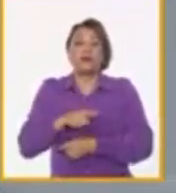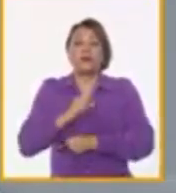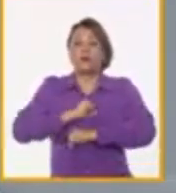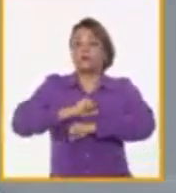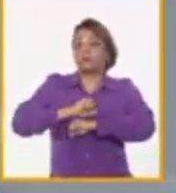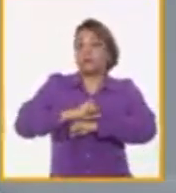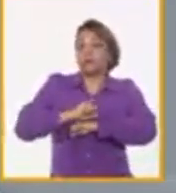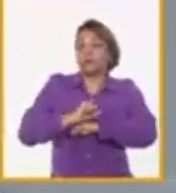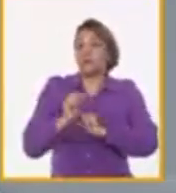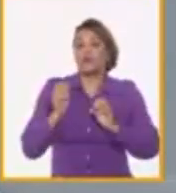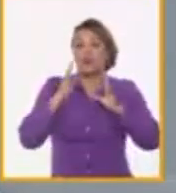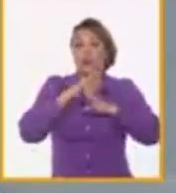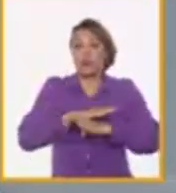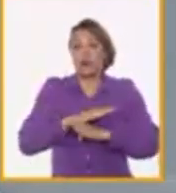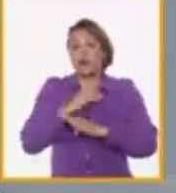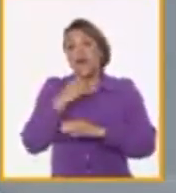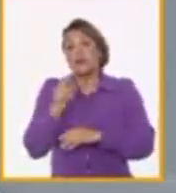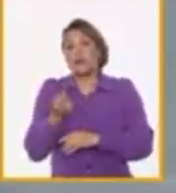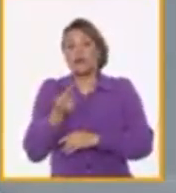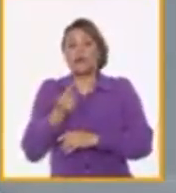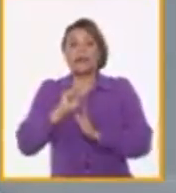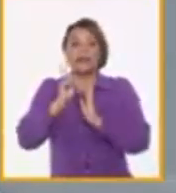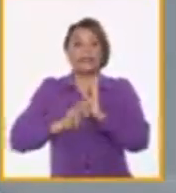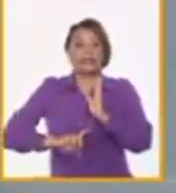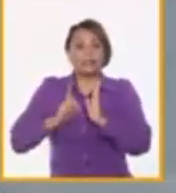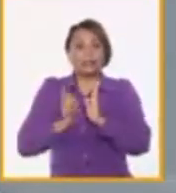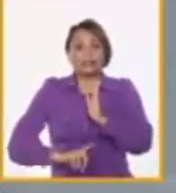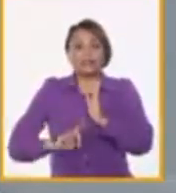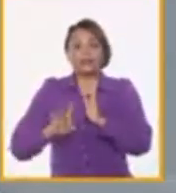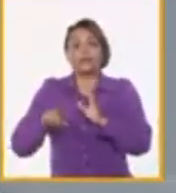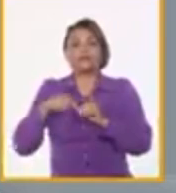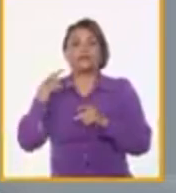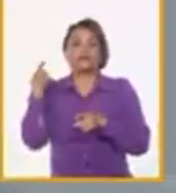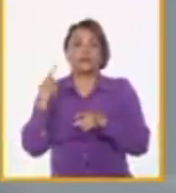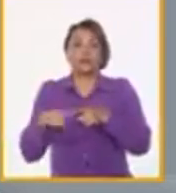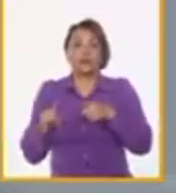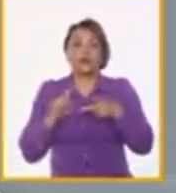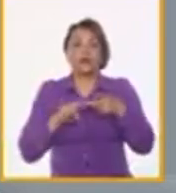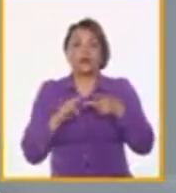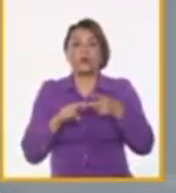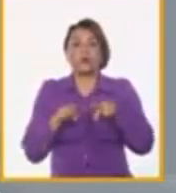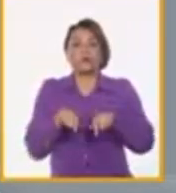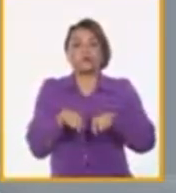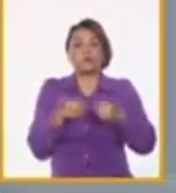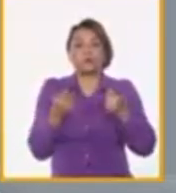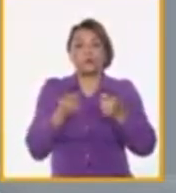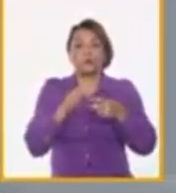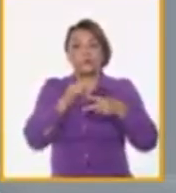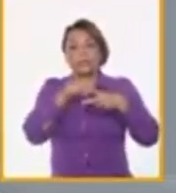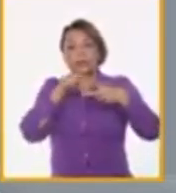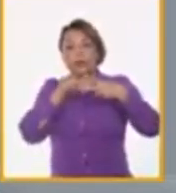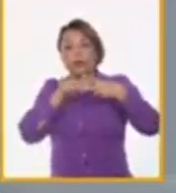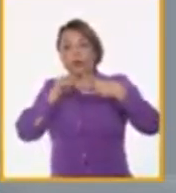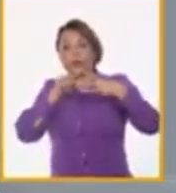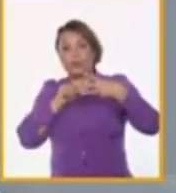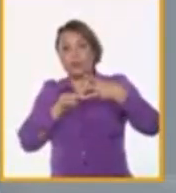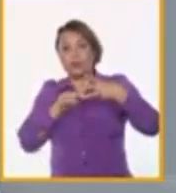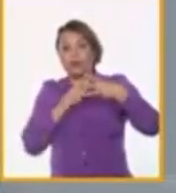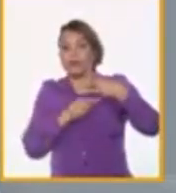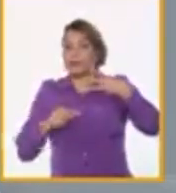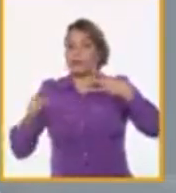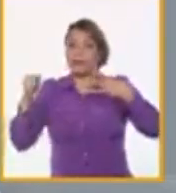por déficit de energía eléctrica, rotura de conductor en los fundamentales. Son los tres elementos fundamentales, porque la